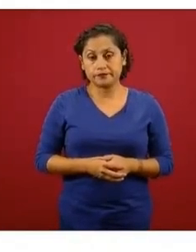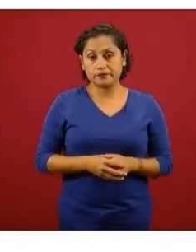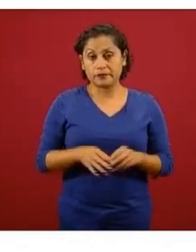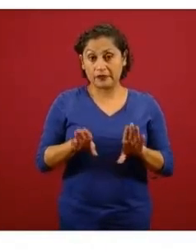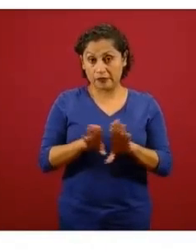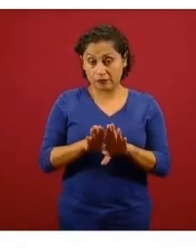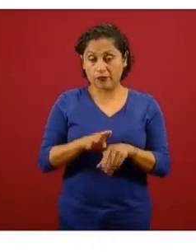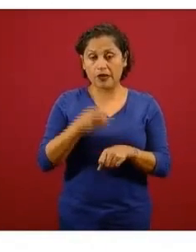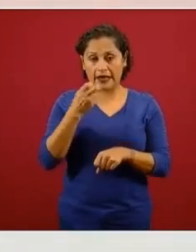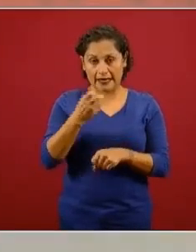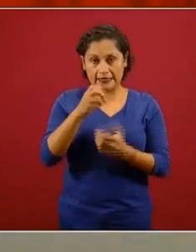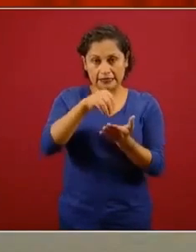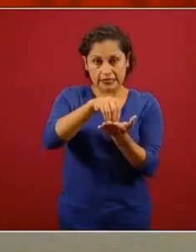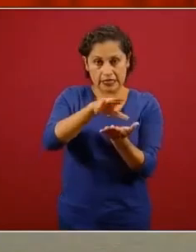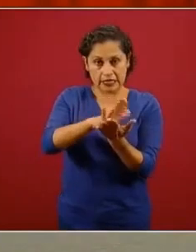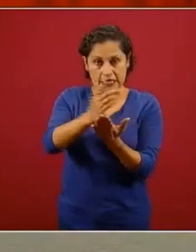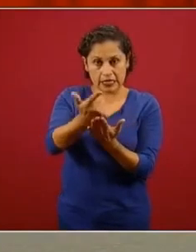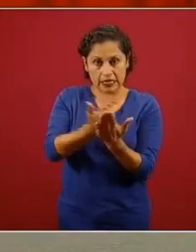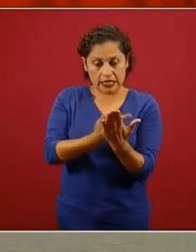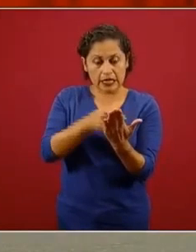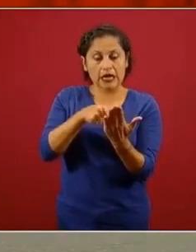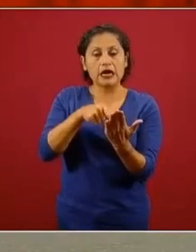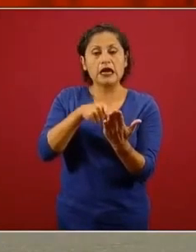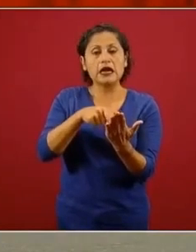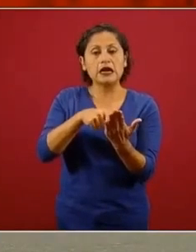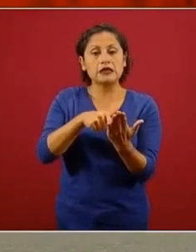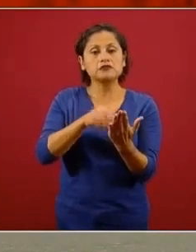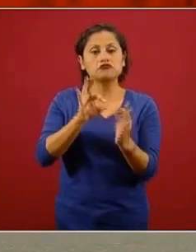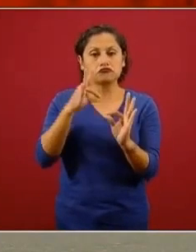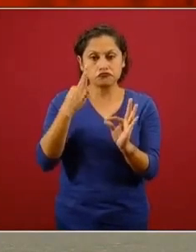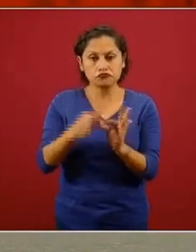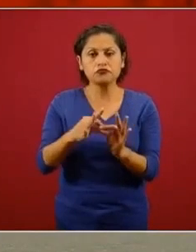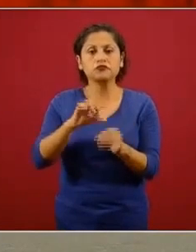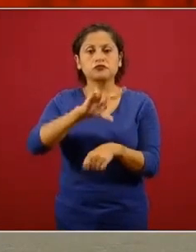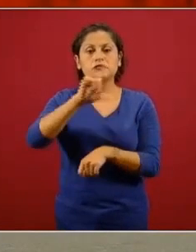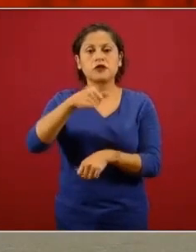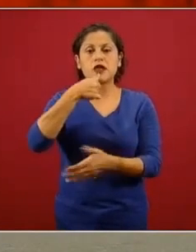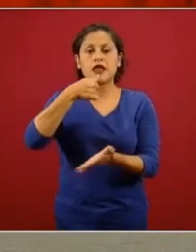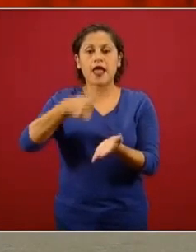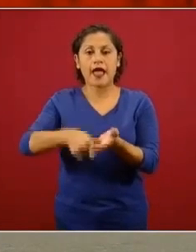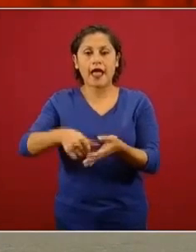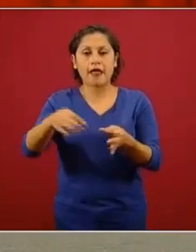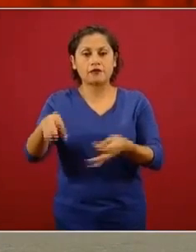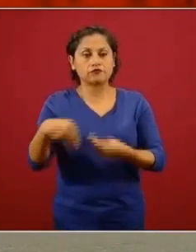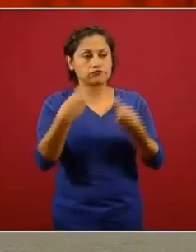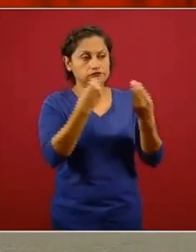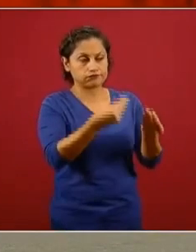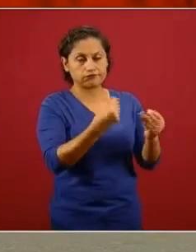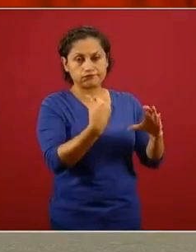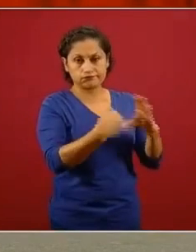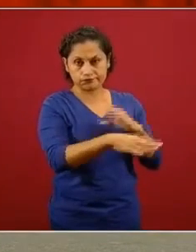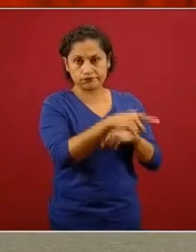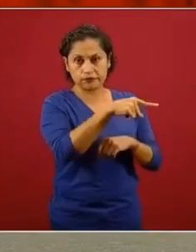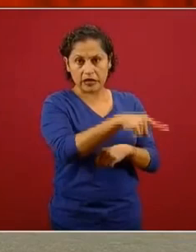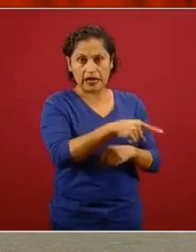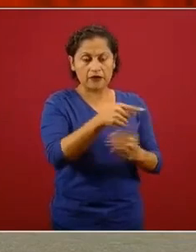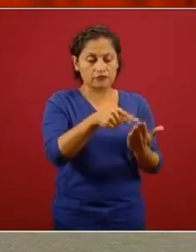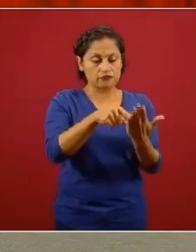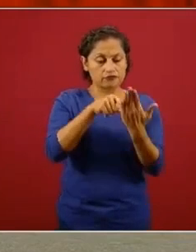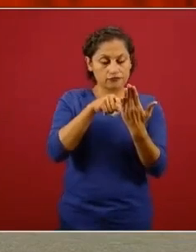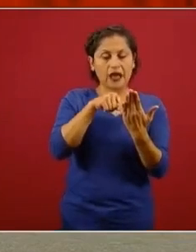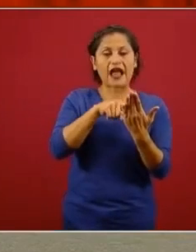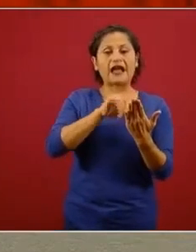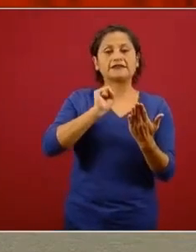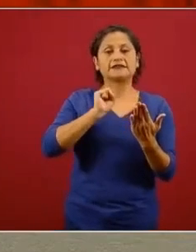asignaron, se les entregó una carta en la que se confirmaba que estaban ya autorizados